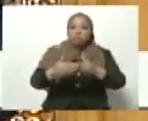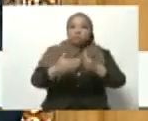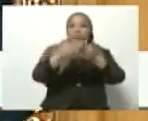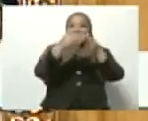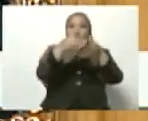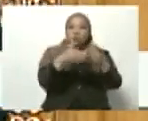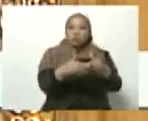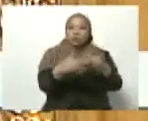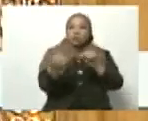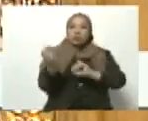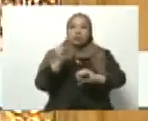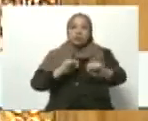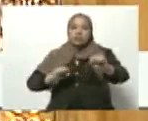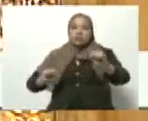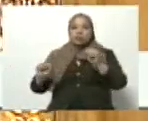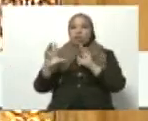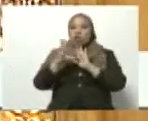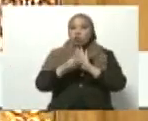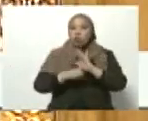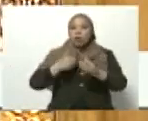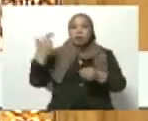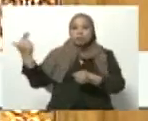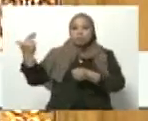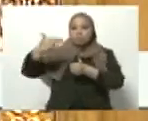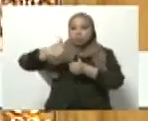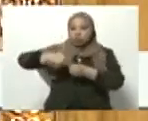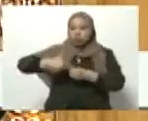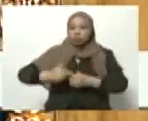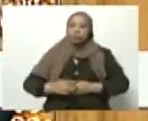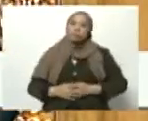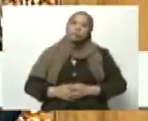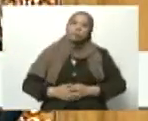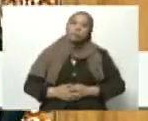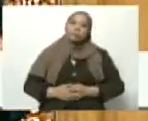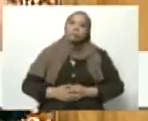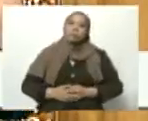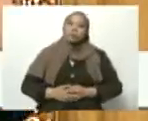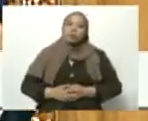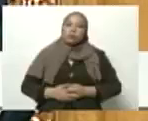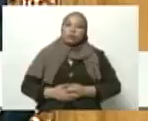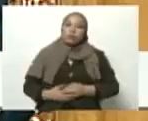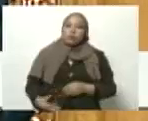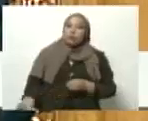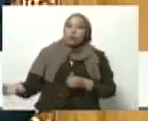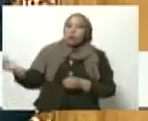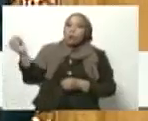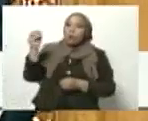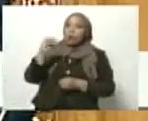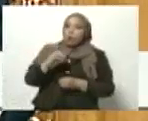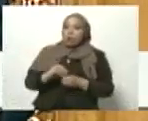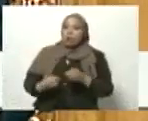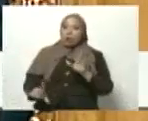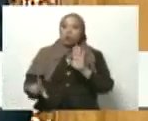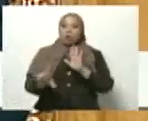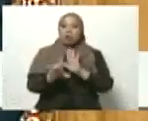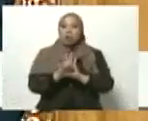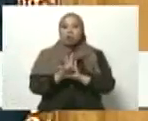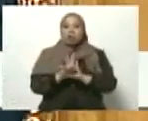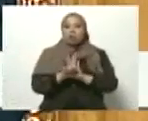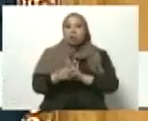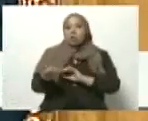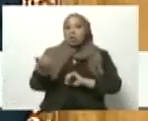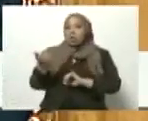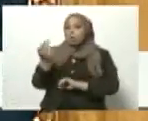vamos a atacarlos y se los vamos a quitar. Otra vez dijeron cuál es la base legal, si los iraníes se nos